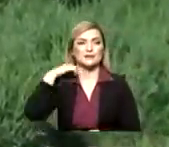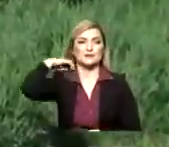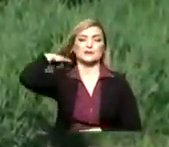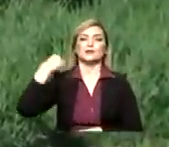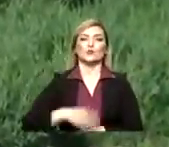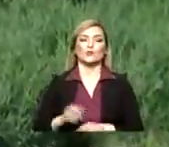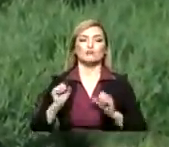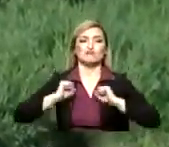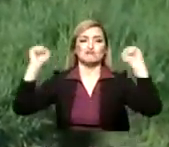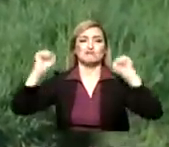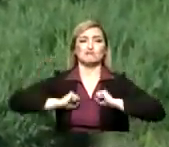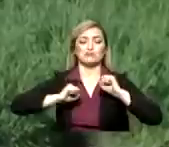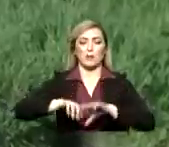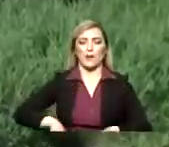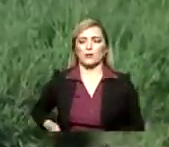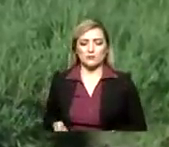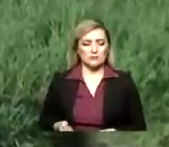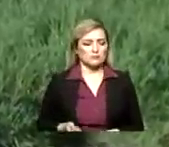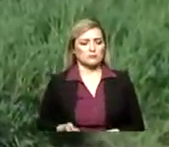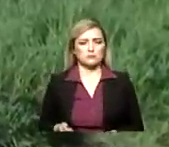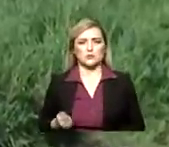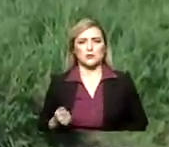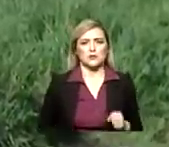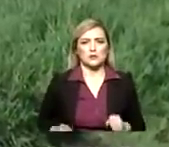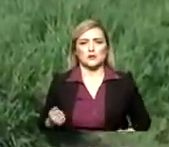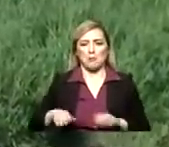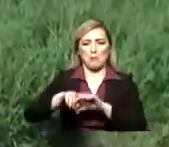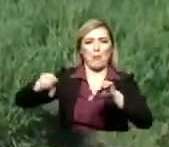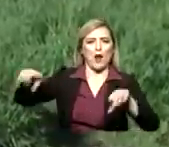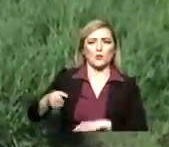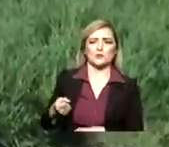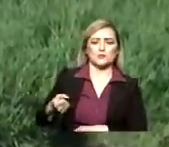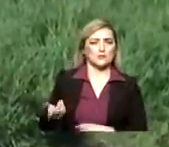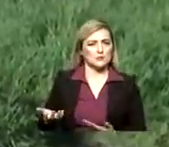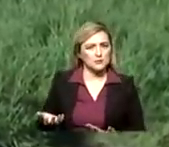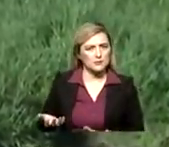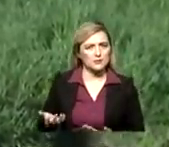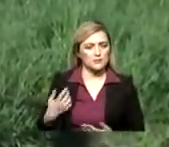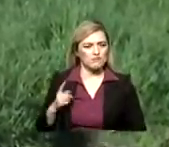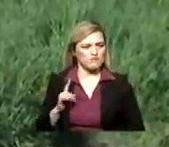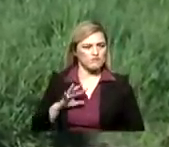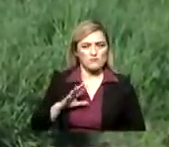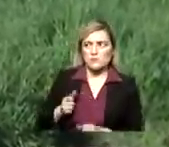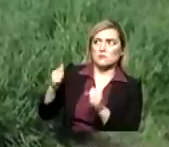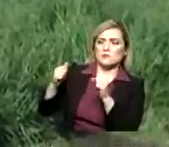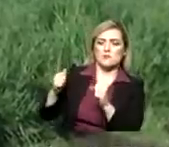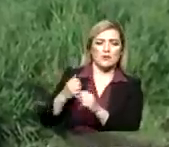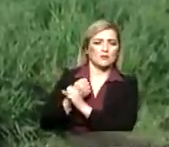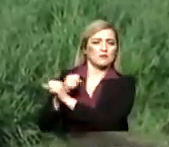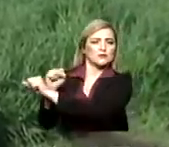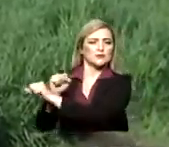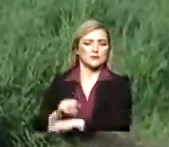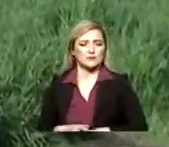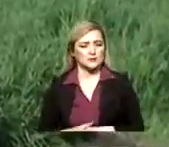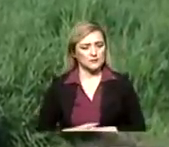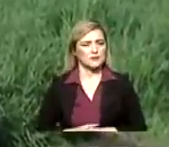salir a hacer ejercicio con un palo para evitar que cualquier persona desconocida se acerque a ellos, pues dicen que pasadas las 6